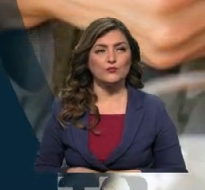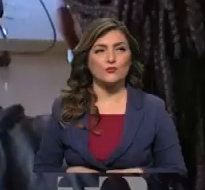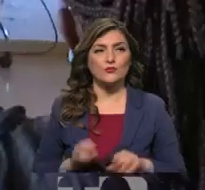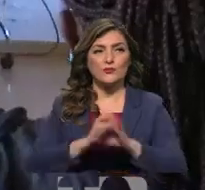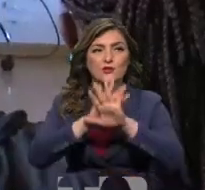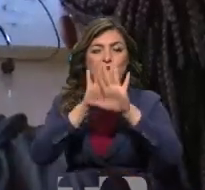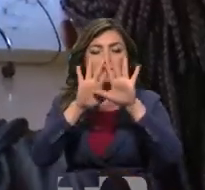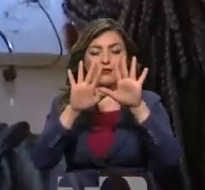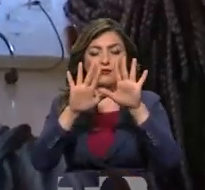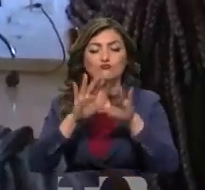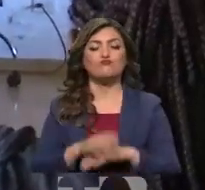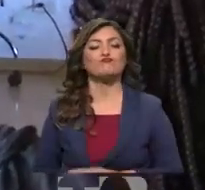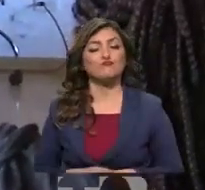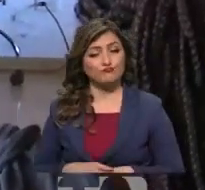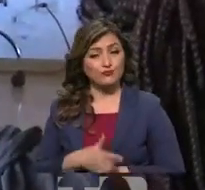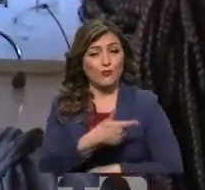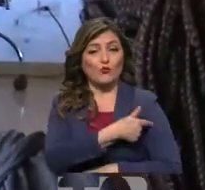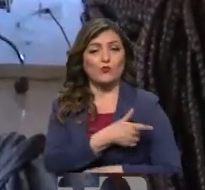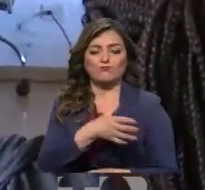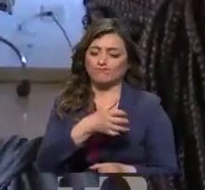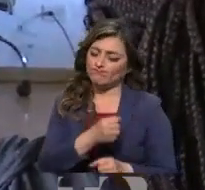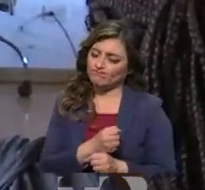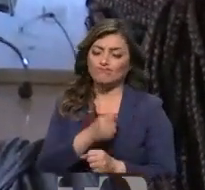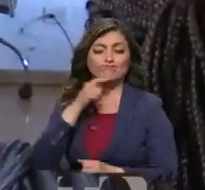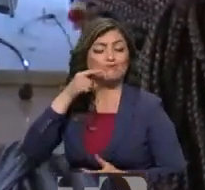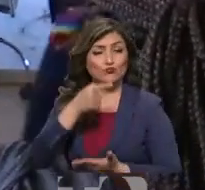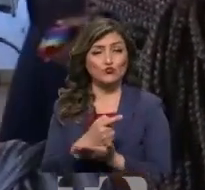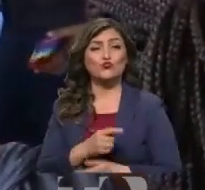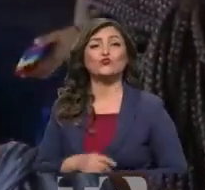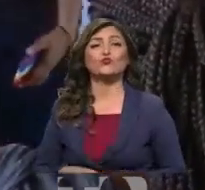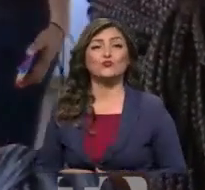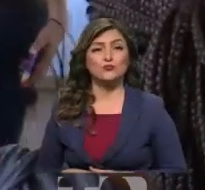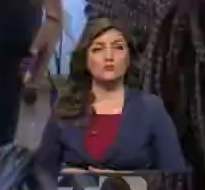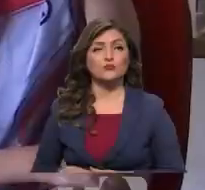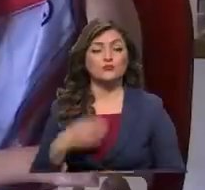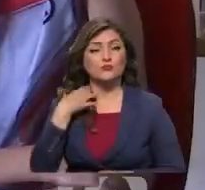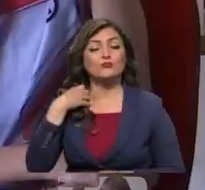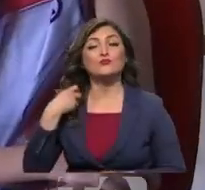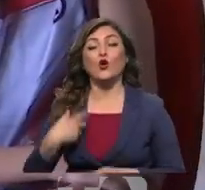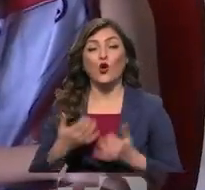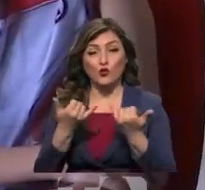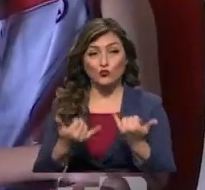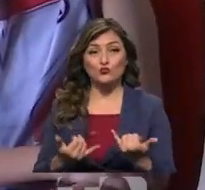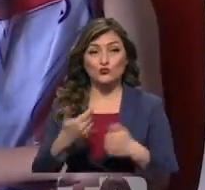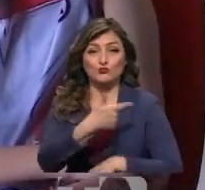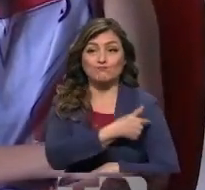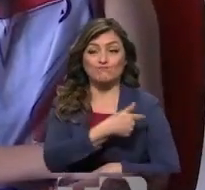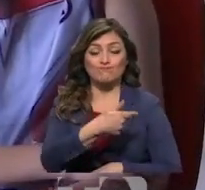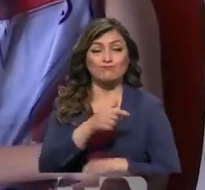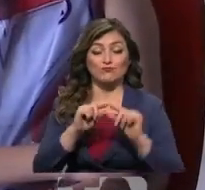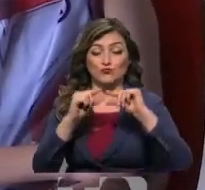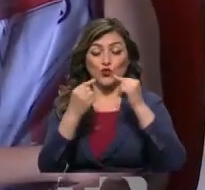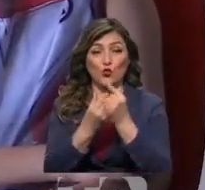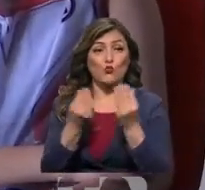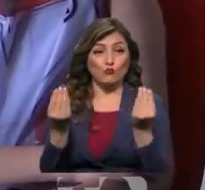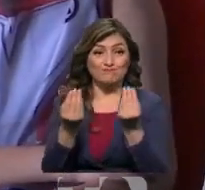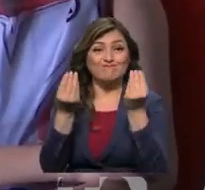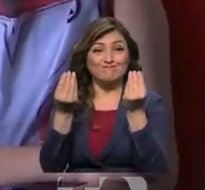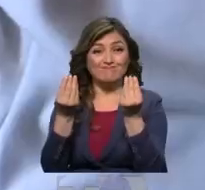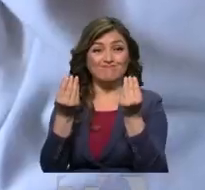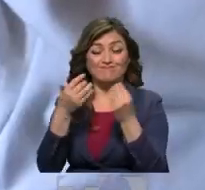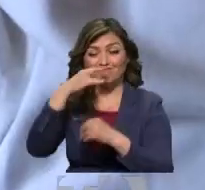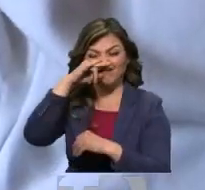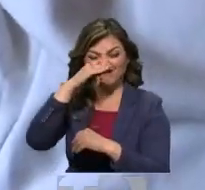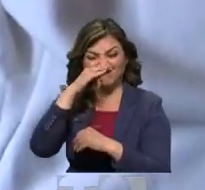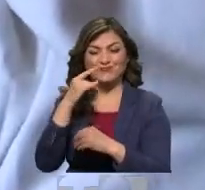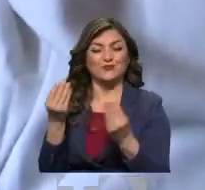claro en que sí, las vacunas son seguras y eficaces, pero definitivamente actualmente la vacunación en este grupo etario, pues lo que